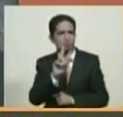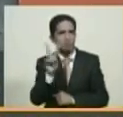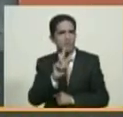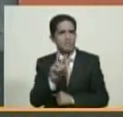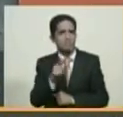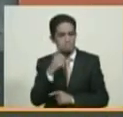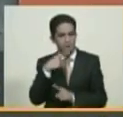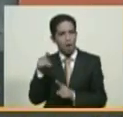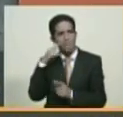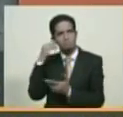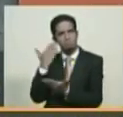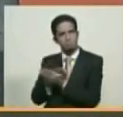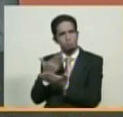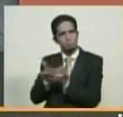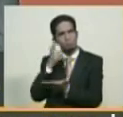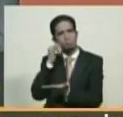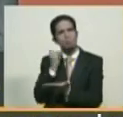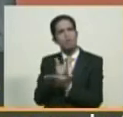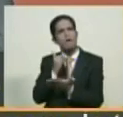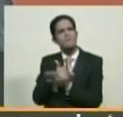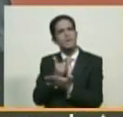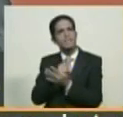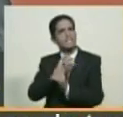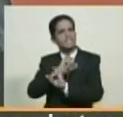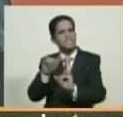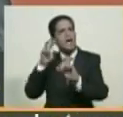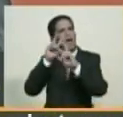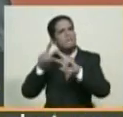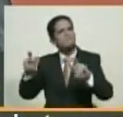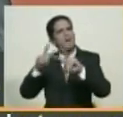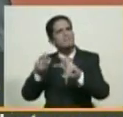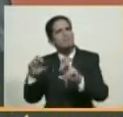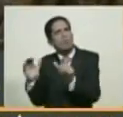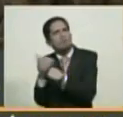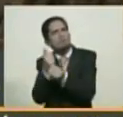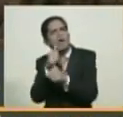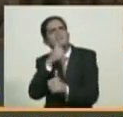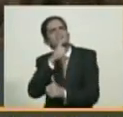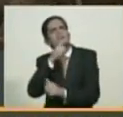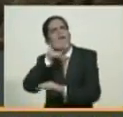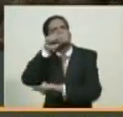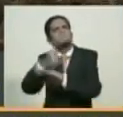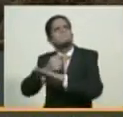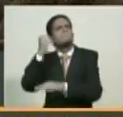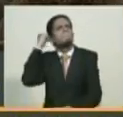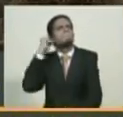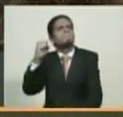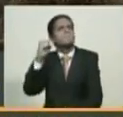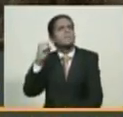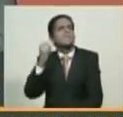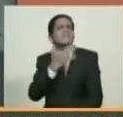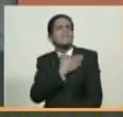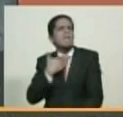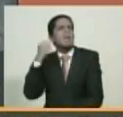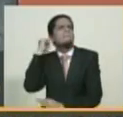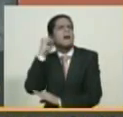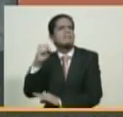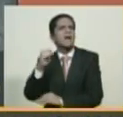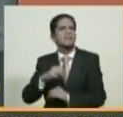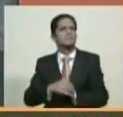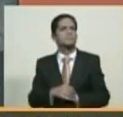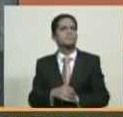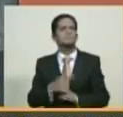las pruebas y ya estamos buscando a los violentos que le mandaron mensajes